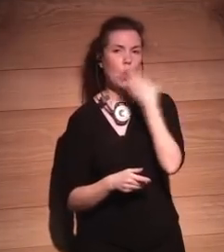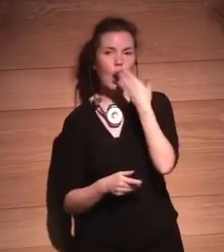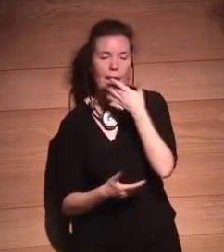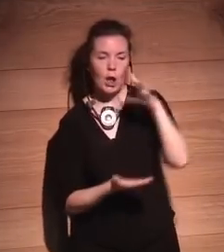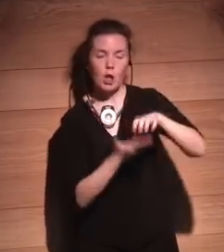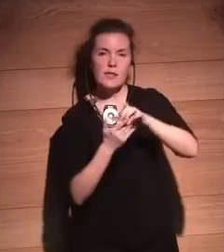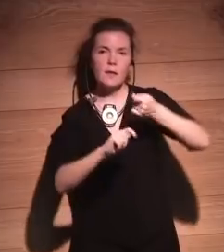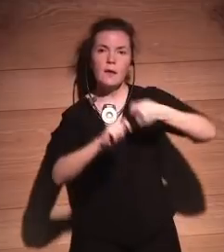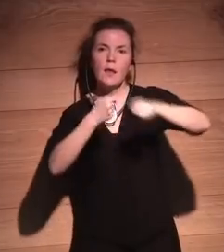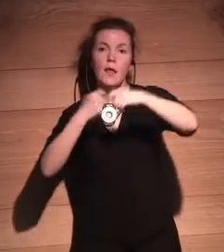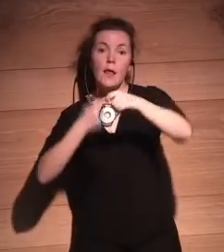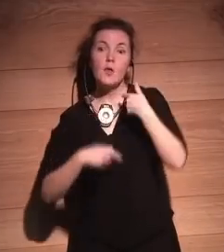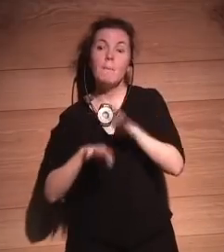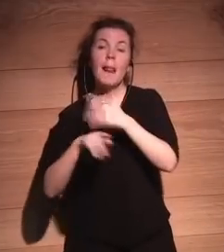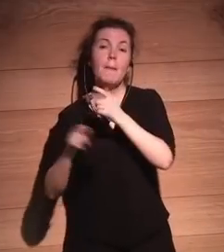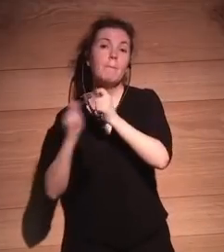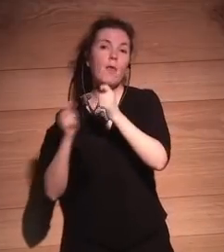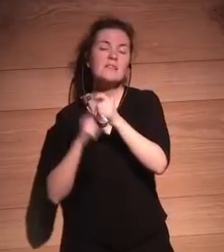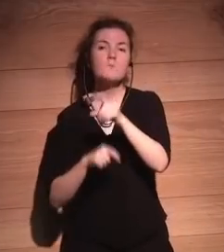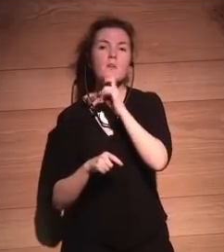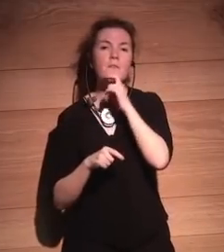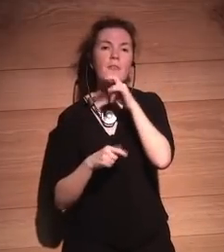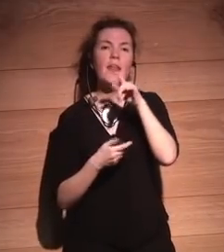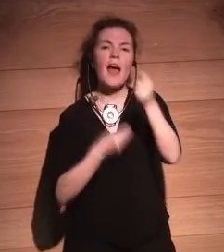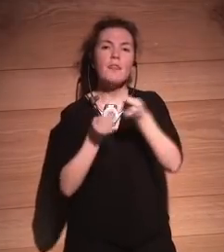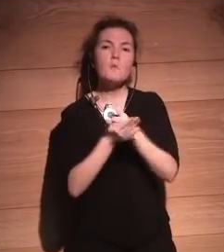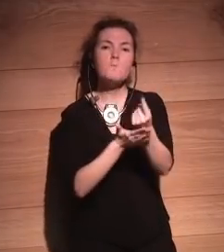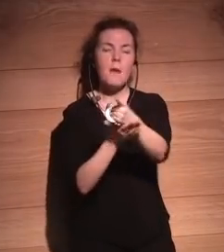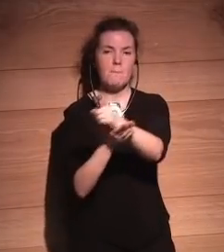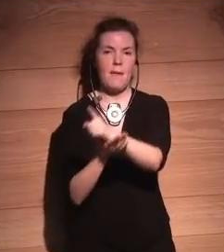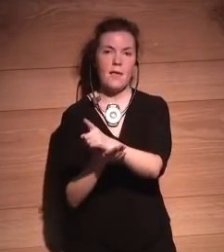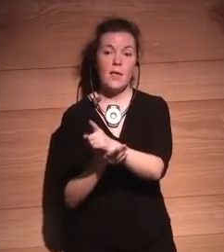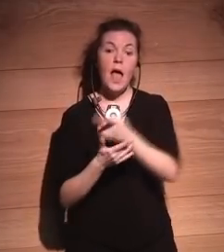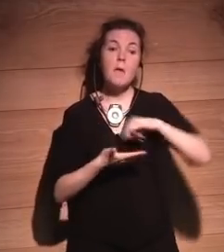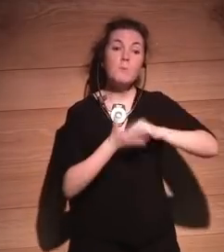Y para los periodistas es muy difícil crear un mapa de ello. Pero tenemos un